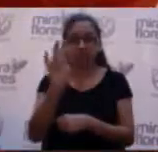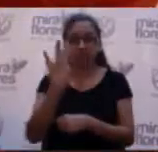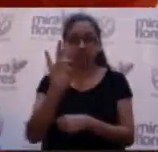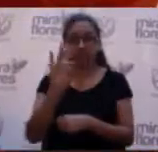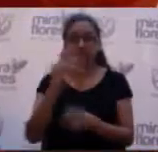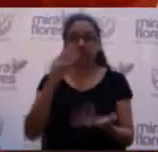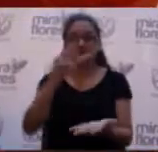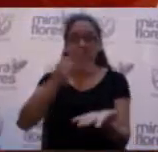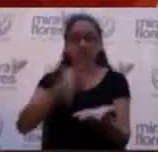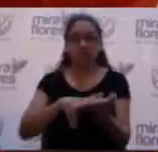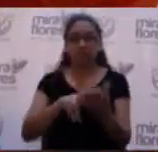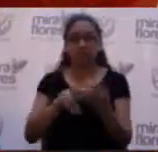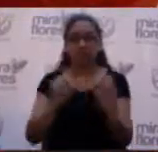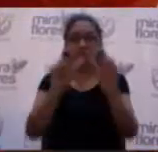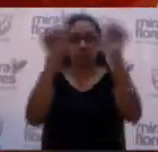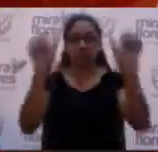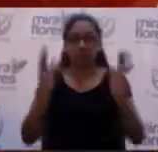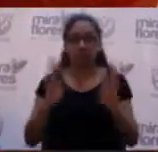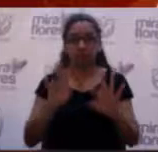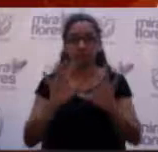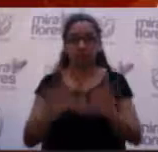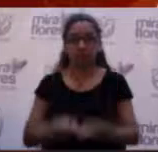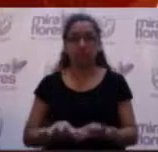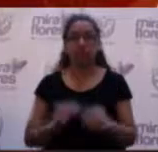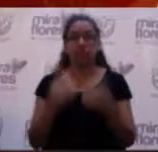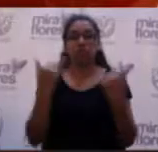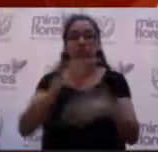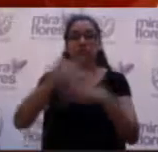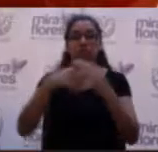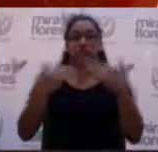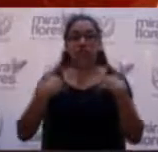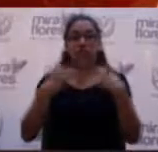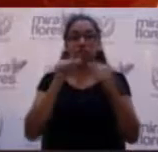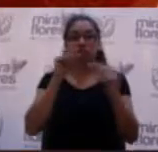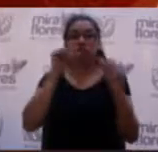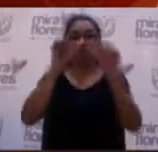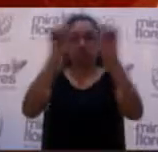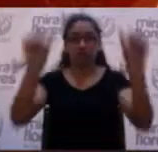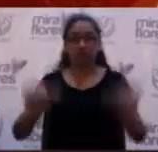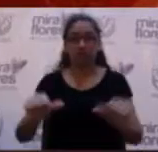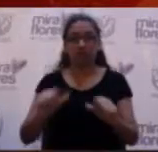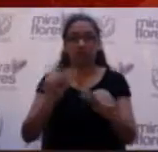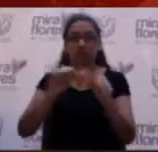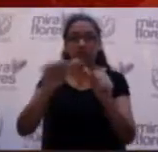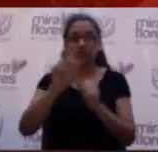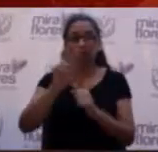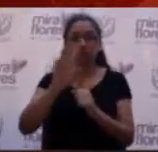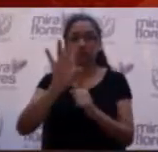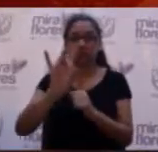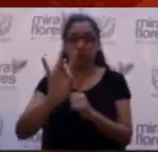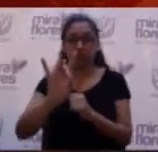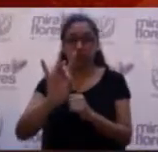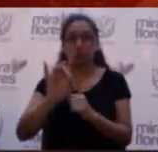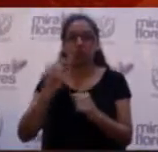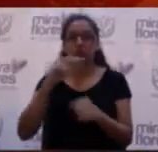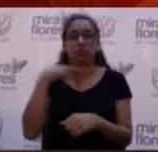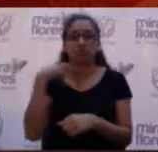acta. Todos los miembros del Consejo tienen un acta de la sesión ordinaria de fecha 28 de noviembre del año